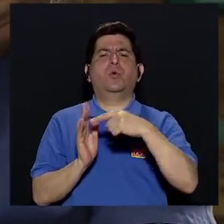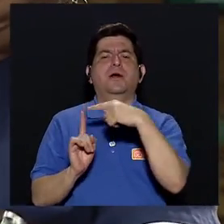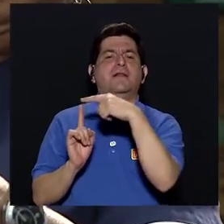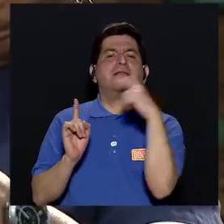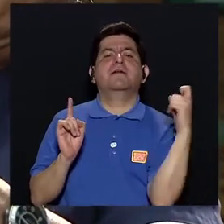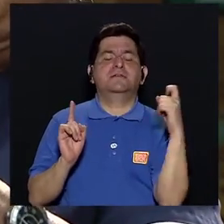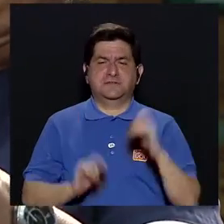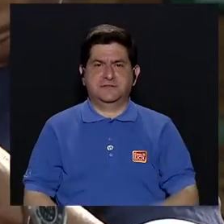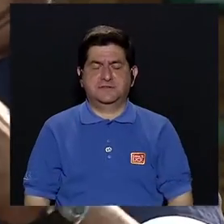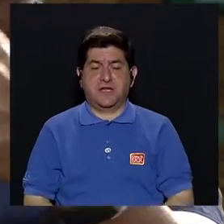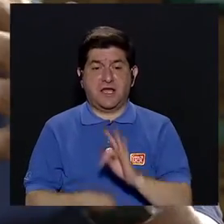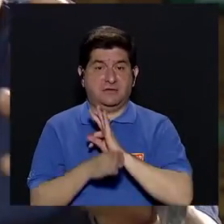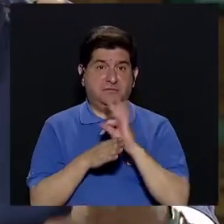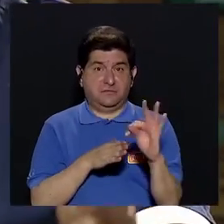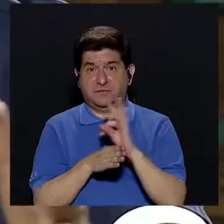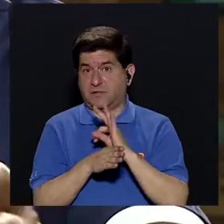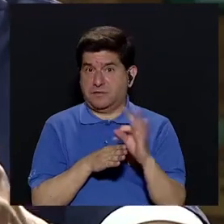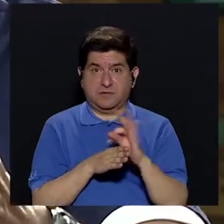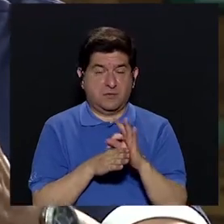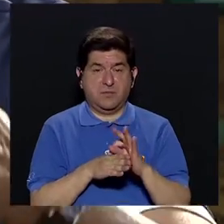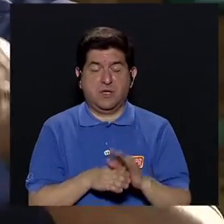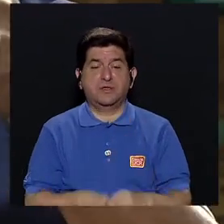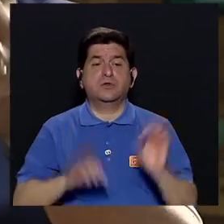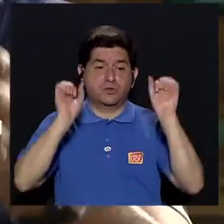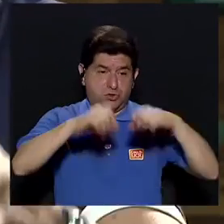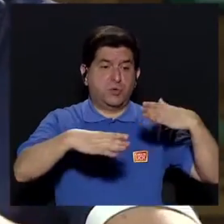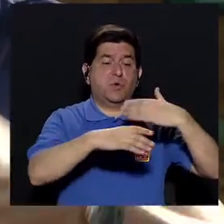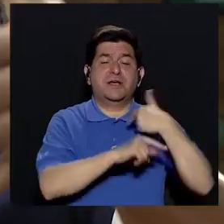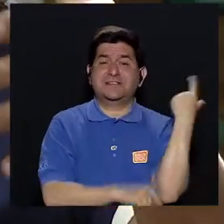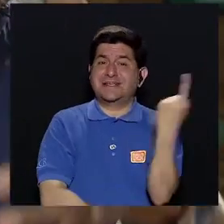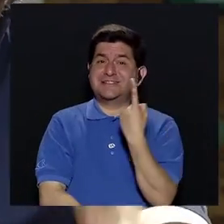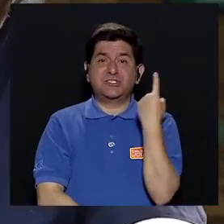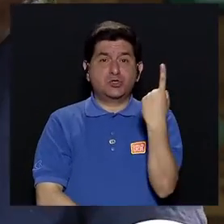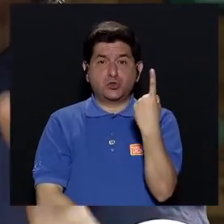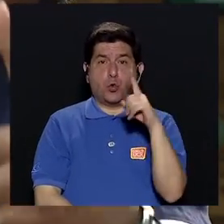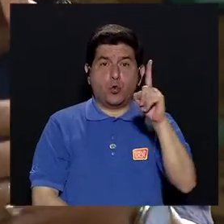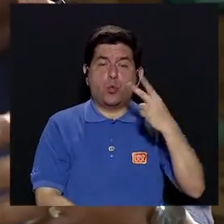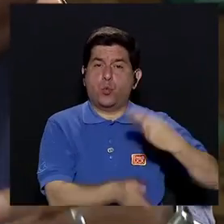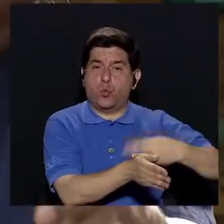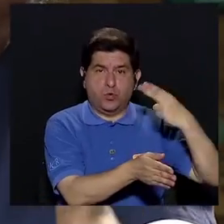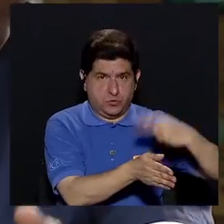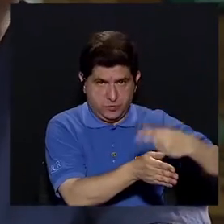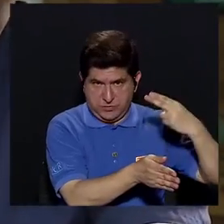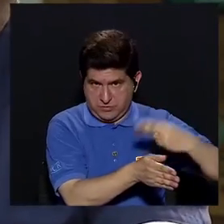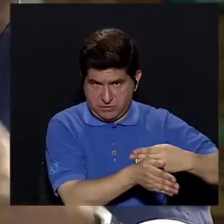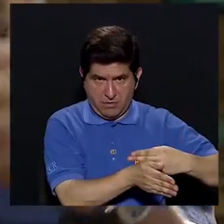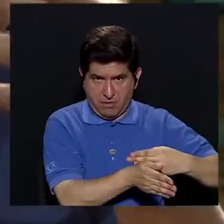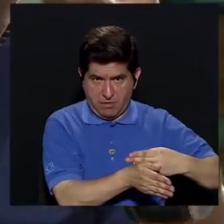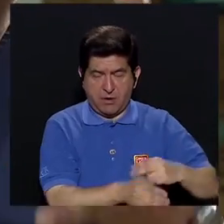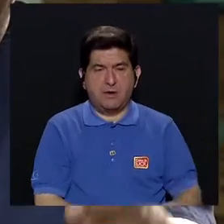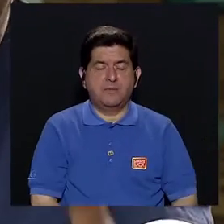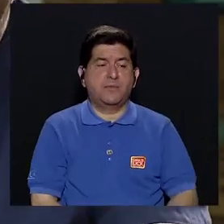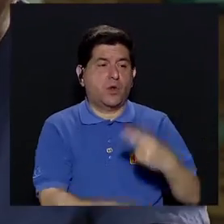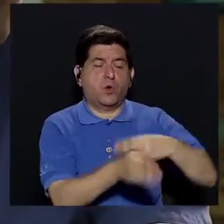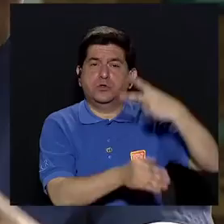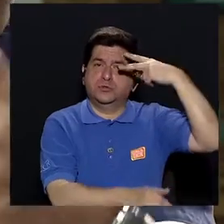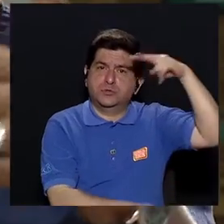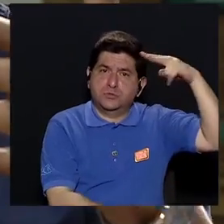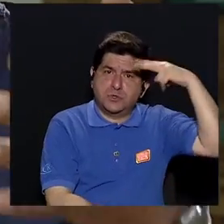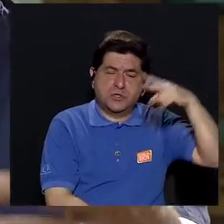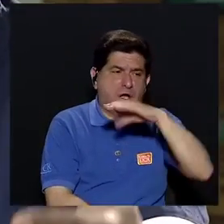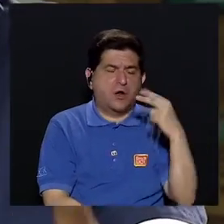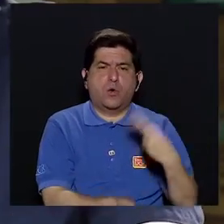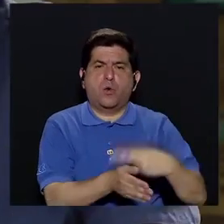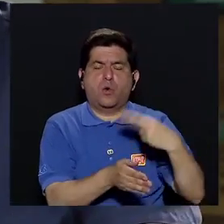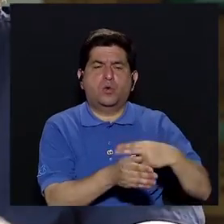van desde tratamientos realizados exclusivamente en hospitales como el Hospital México,